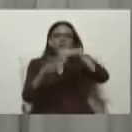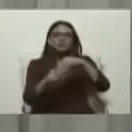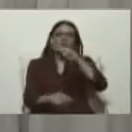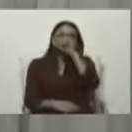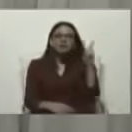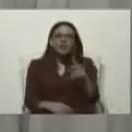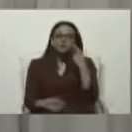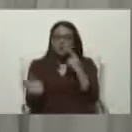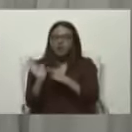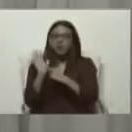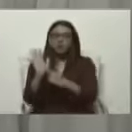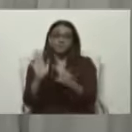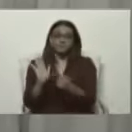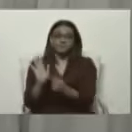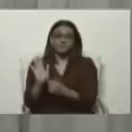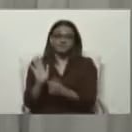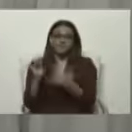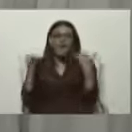labor market.